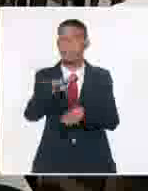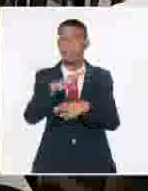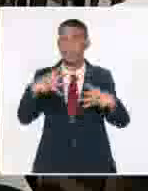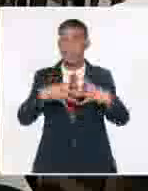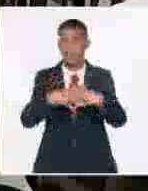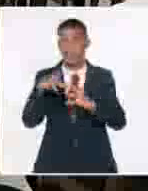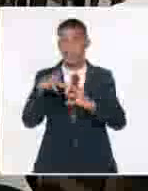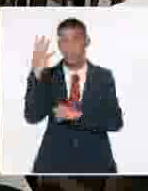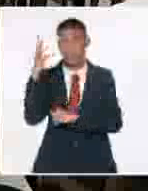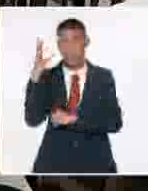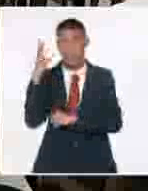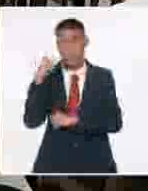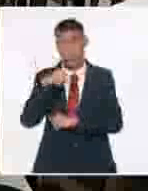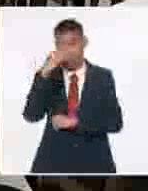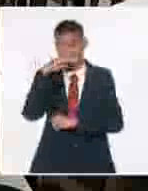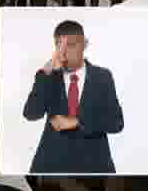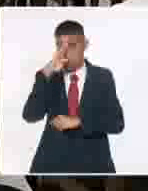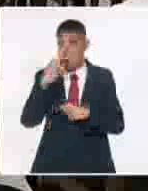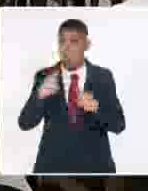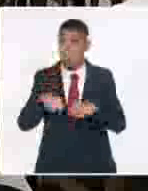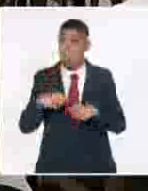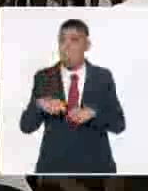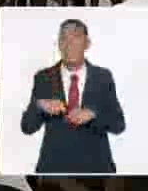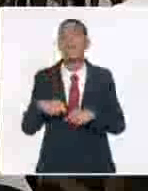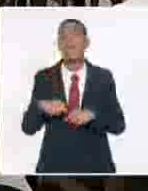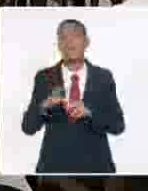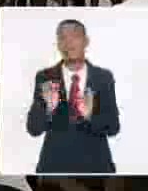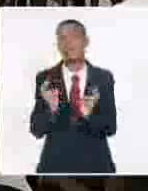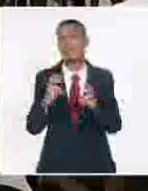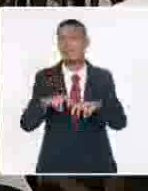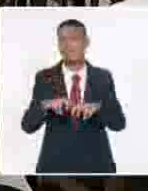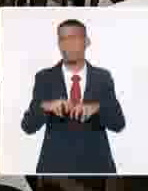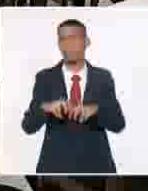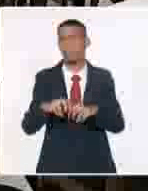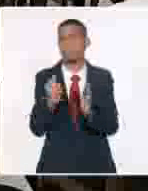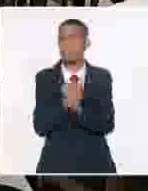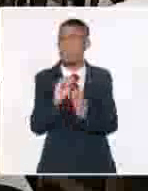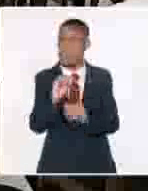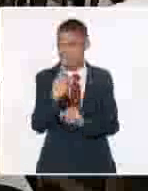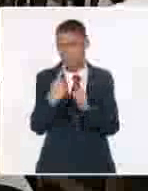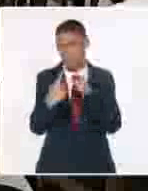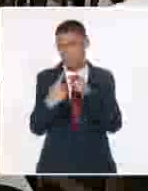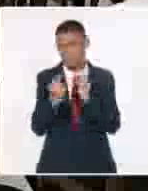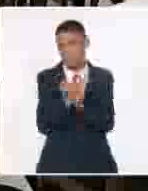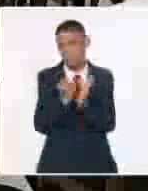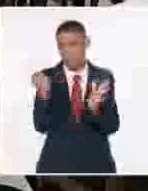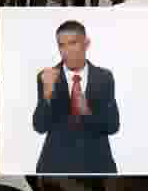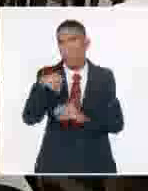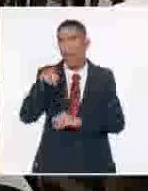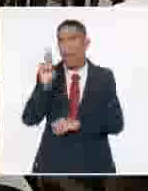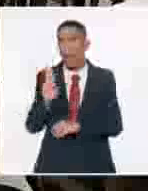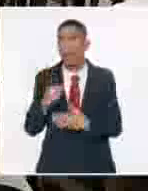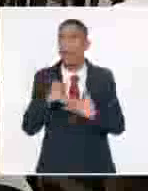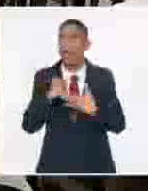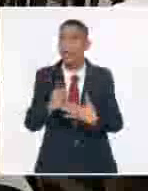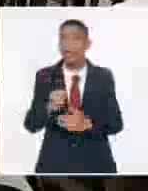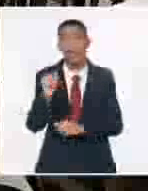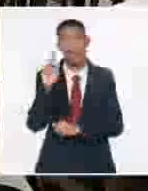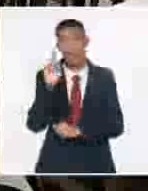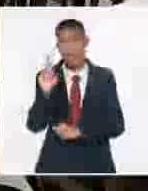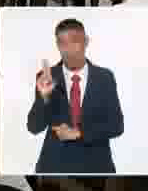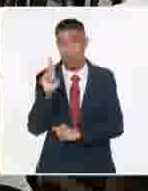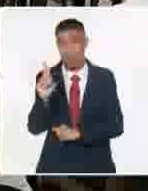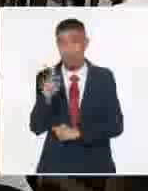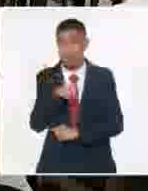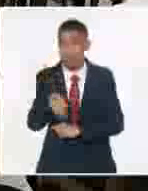con urgencia, bajo la coordinación de las Naciones Unidas, ayuda humanitaria de emergencia